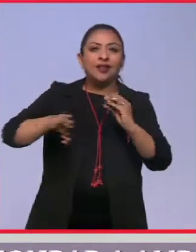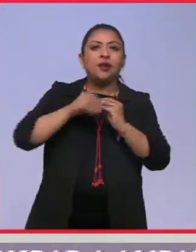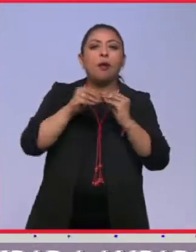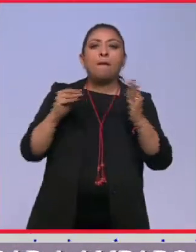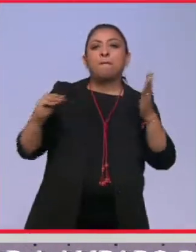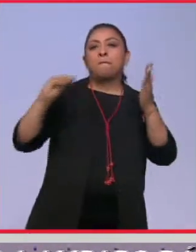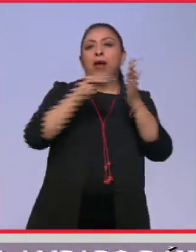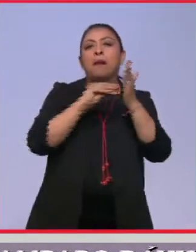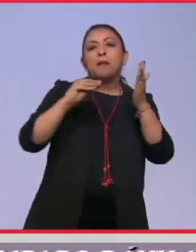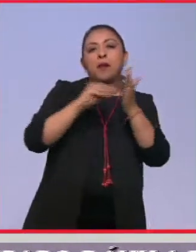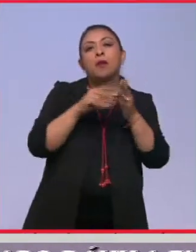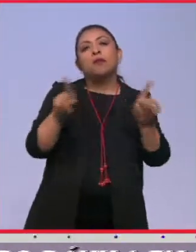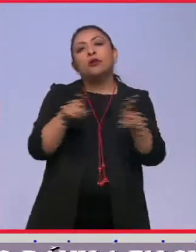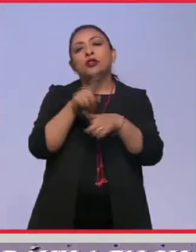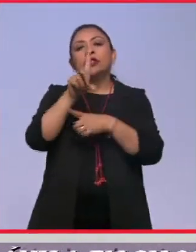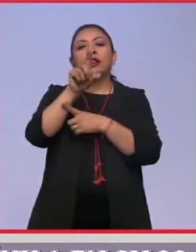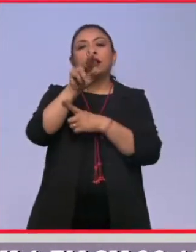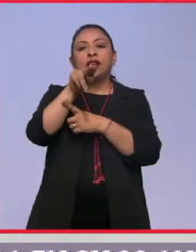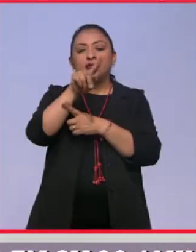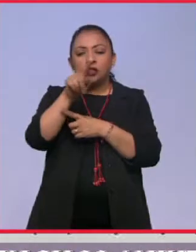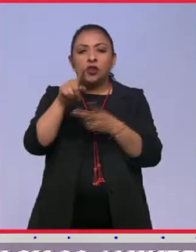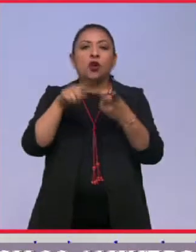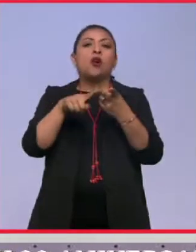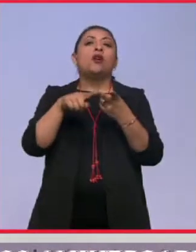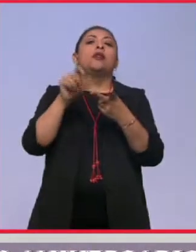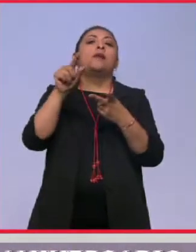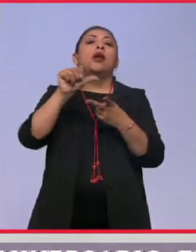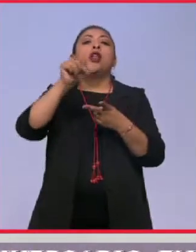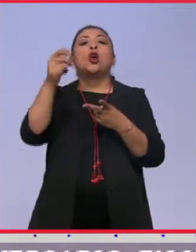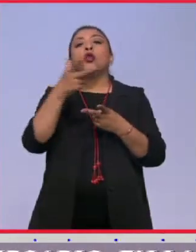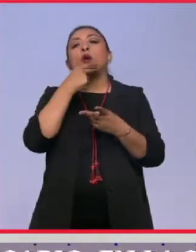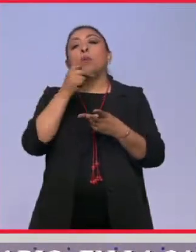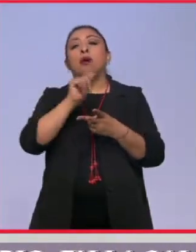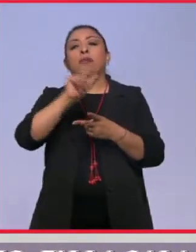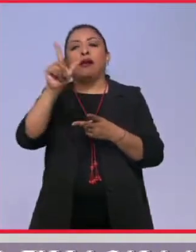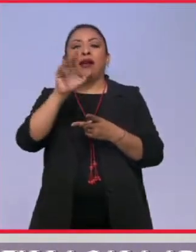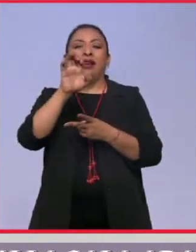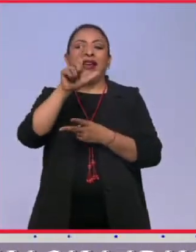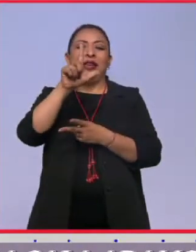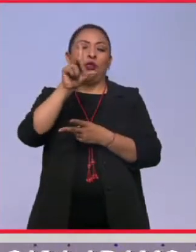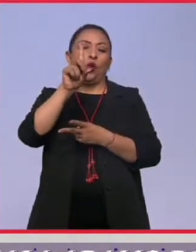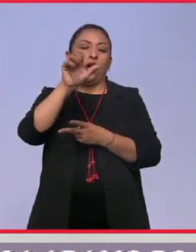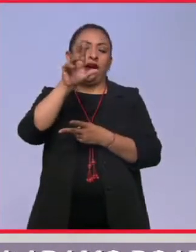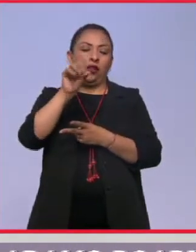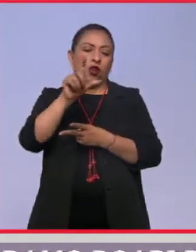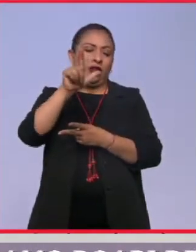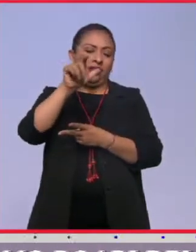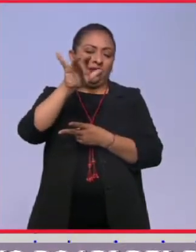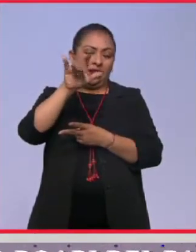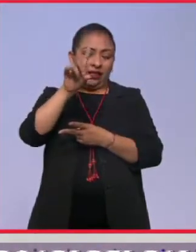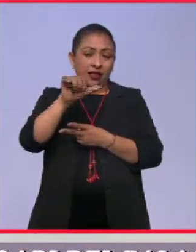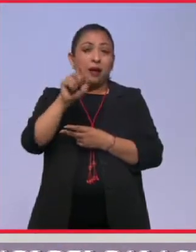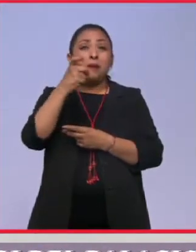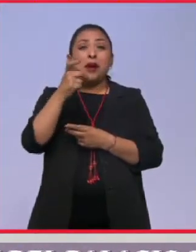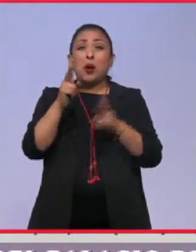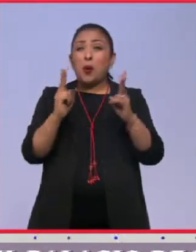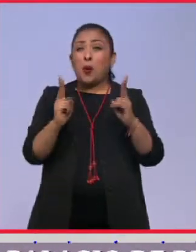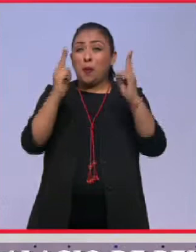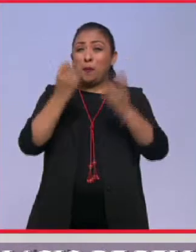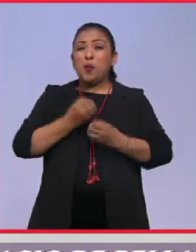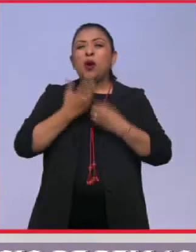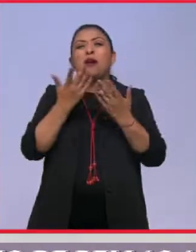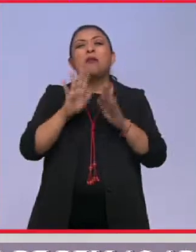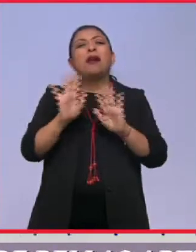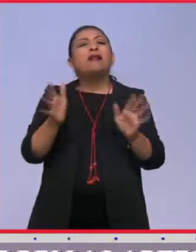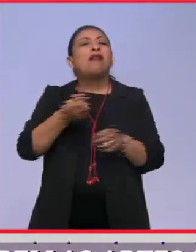han hecho, con música de danzón, lo ha parafraseado un gran poeta como Eduardo Lizalde, pero es un poema que ha